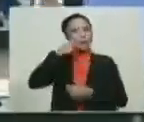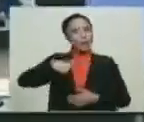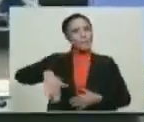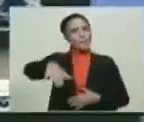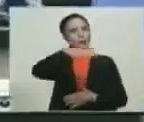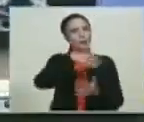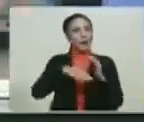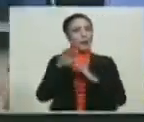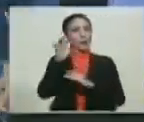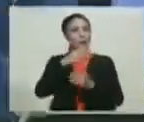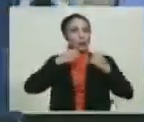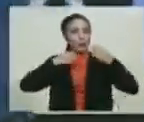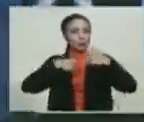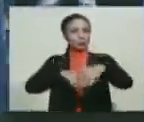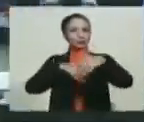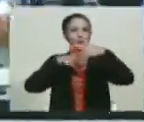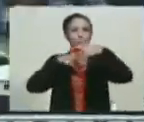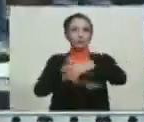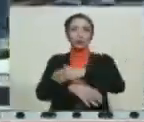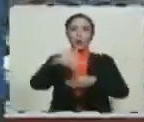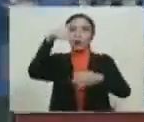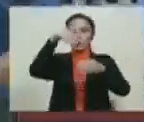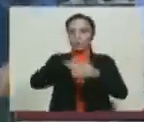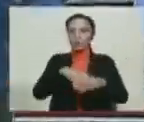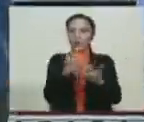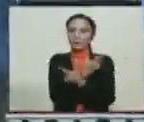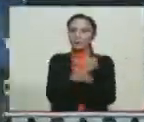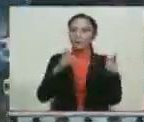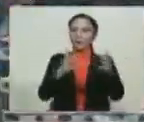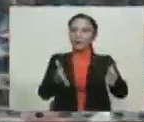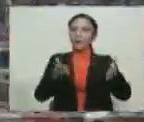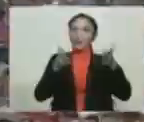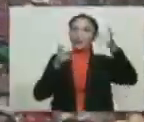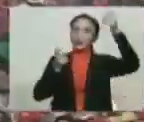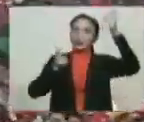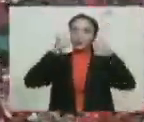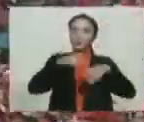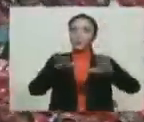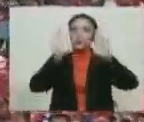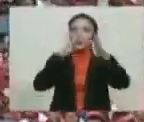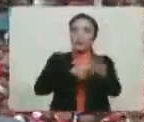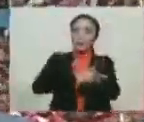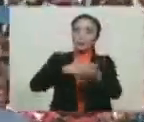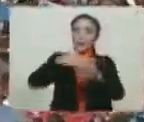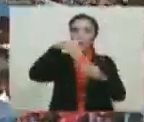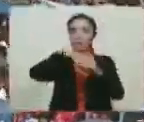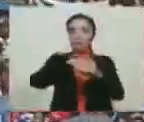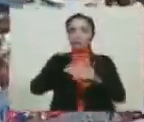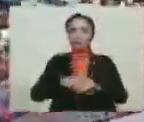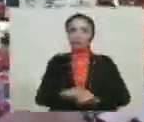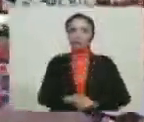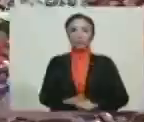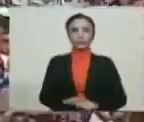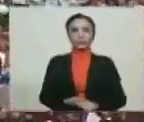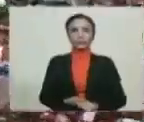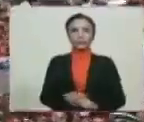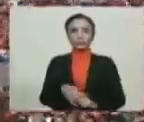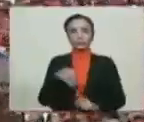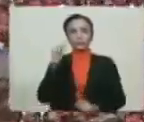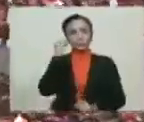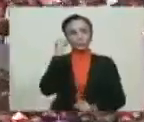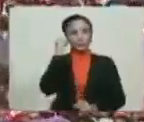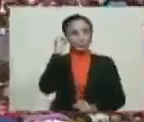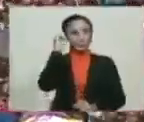saldrá a la calle a votar ya triunfar con 10 millones de votos de las fuerzas bolivarianas